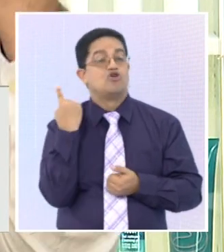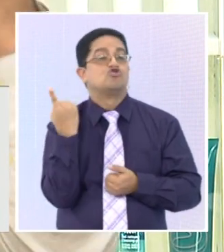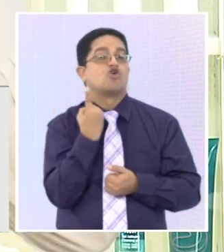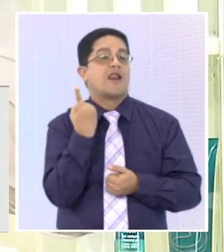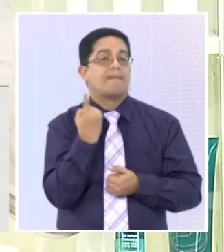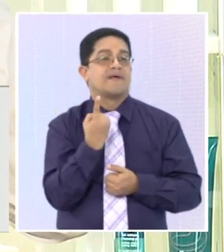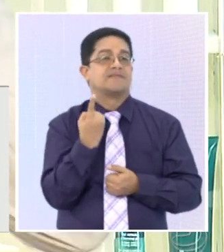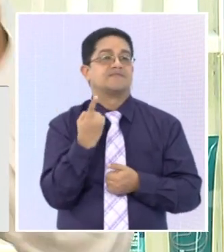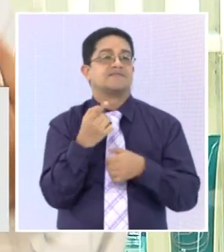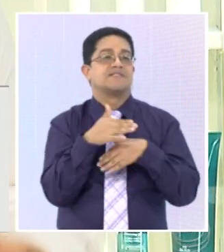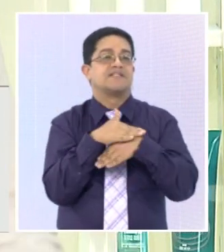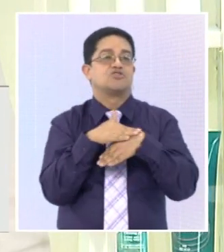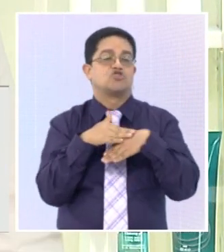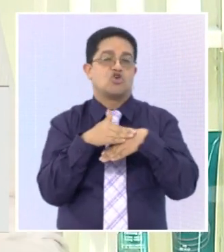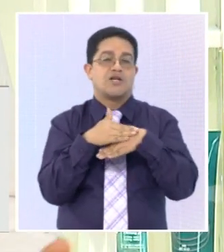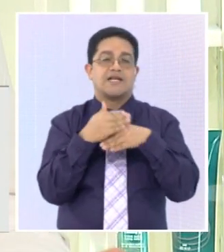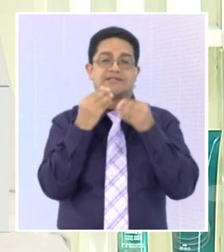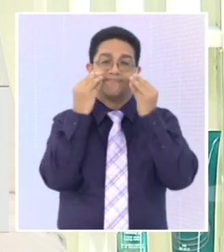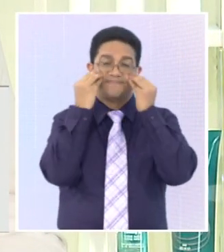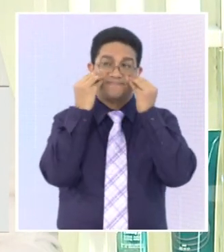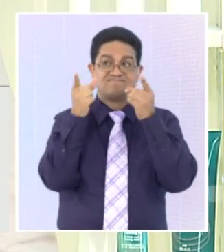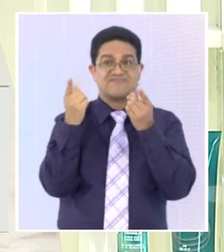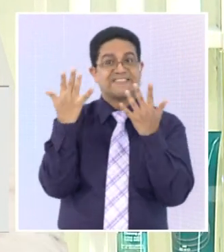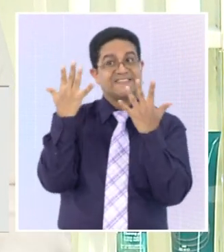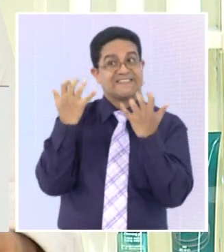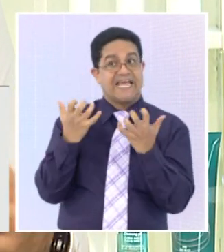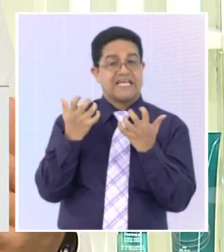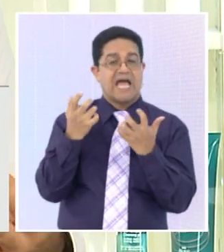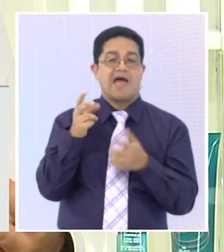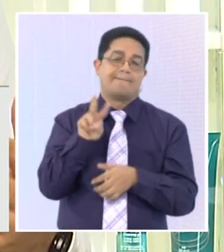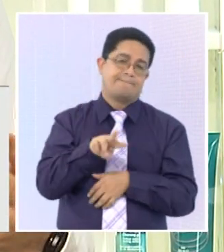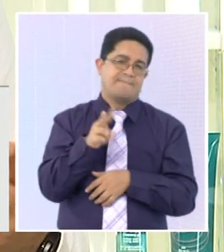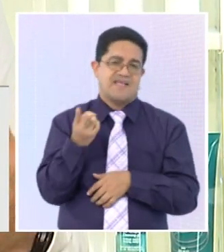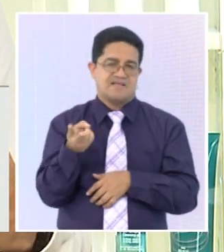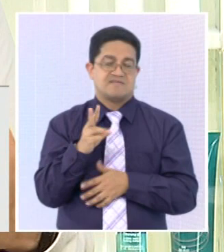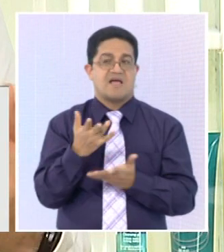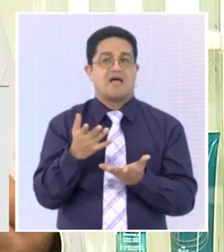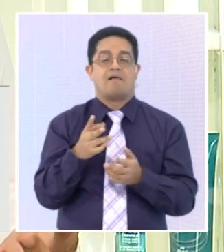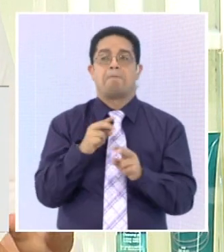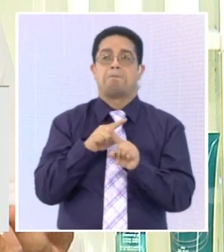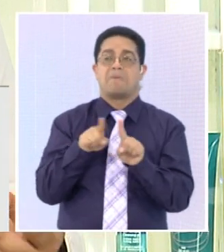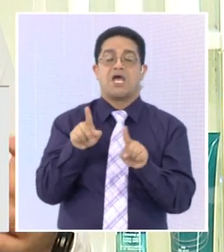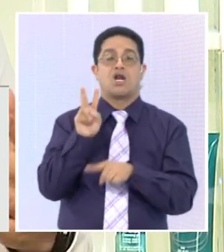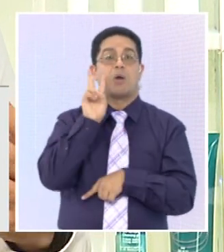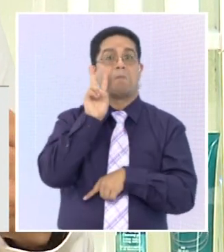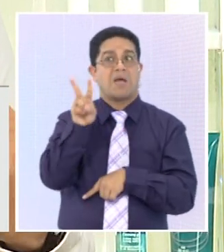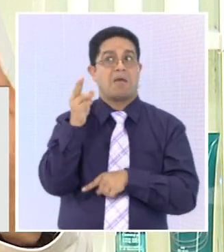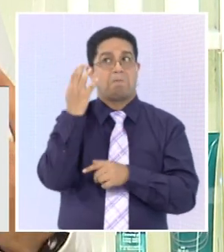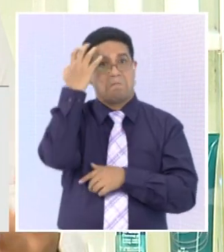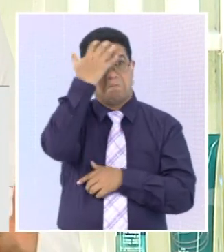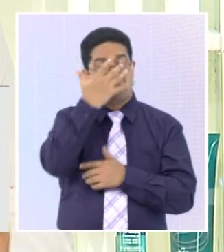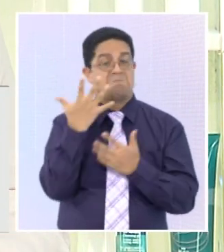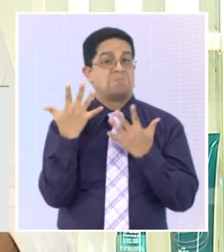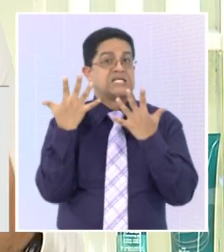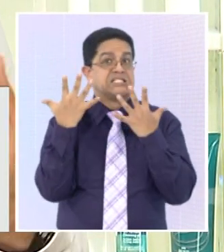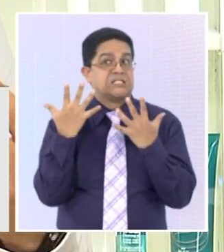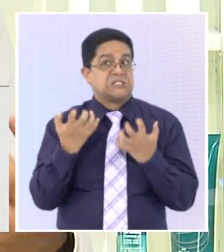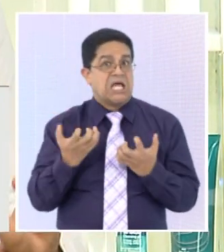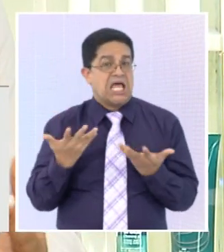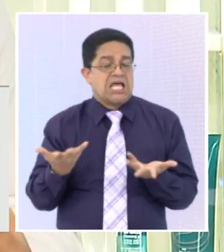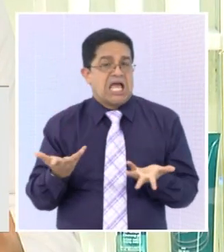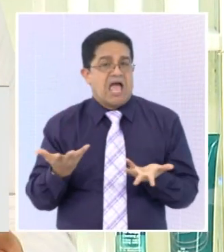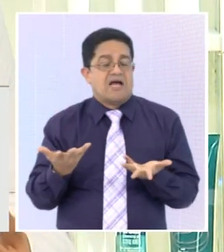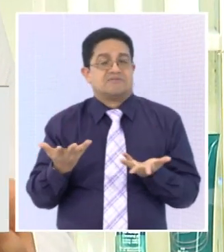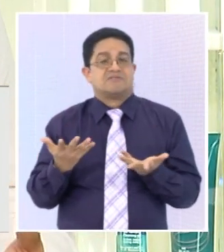T y en los pómulos es algo seca, piel mixta, y si, bueno, realmente no vemos que hay producción de nada y más bien la sentimos tirante,